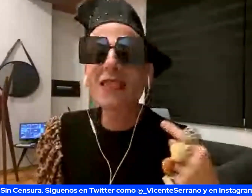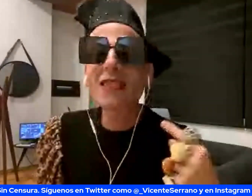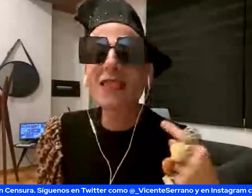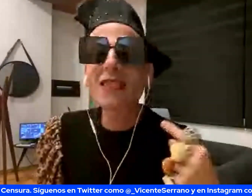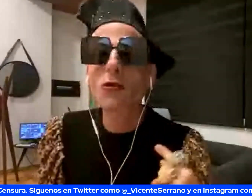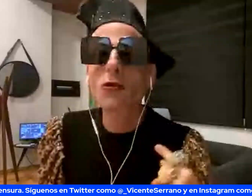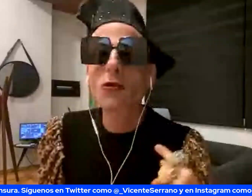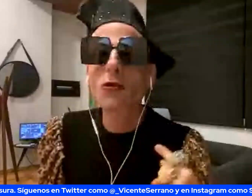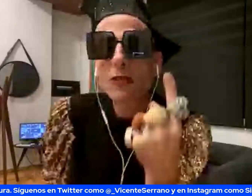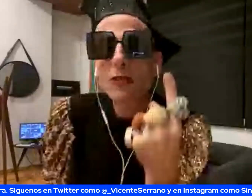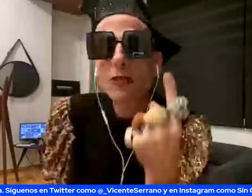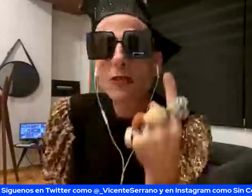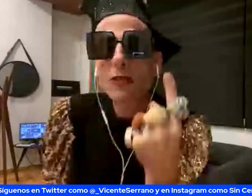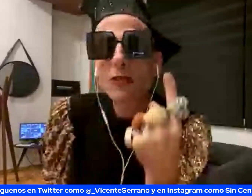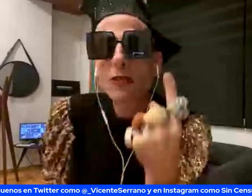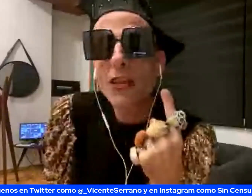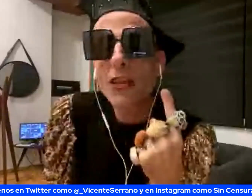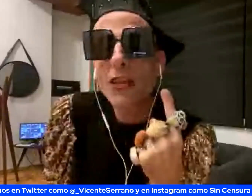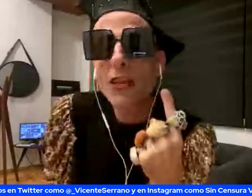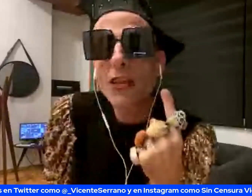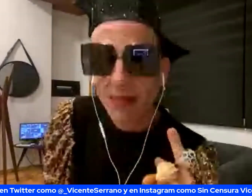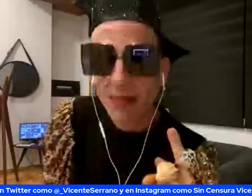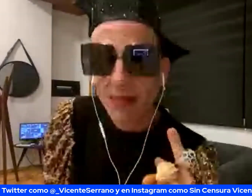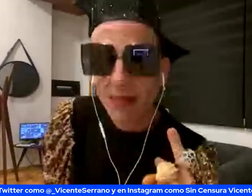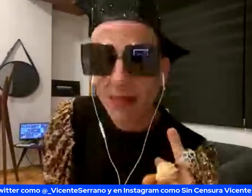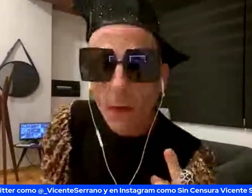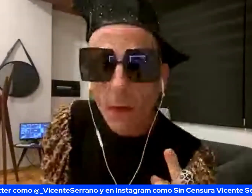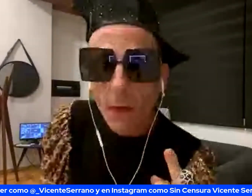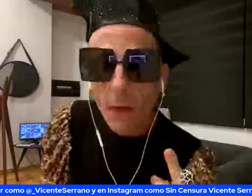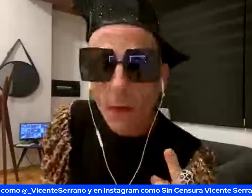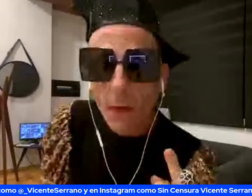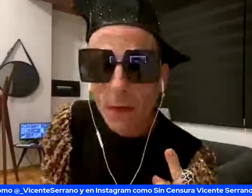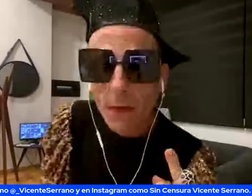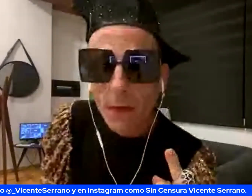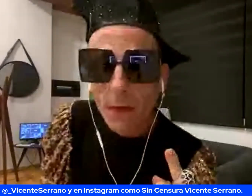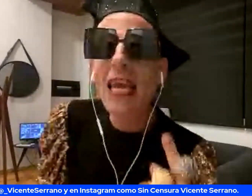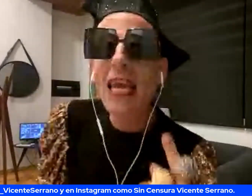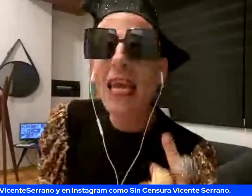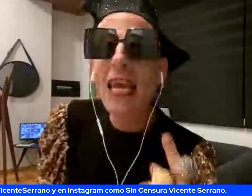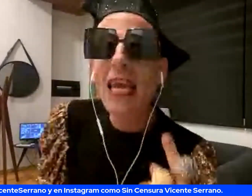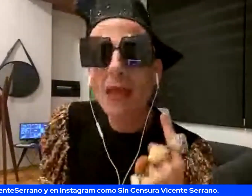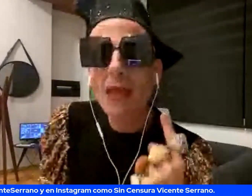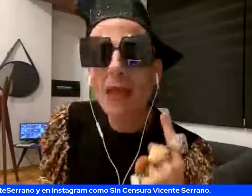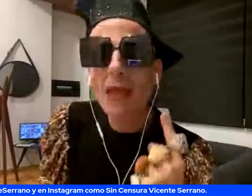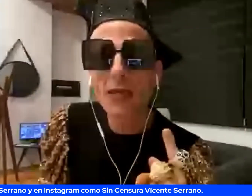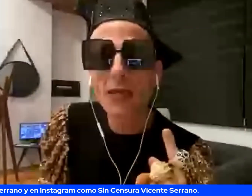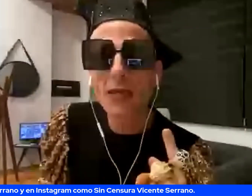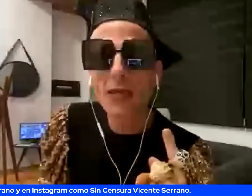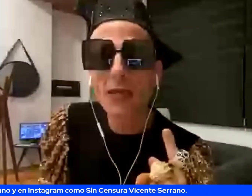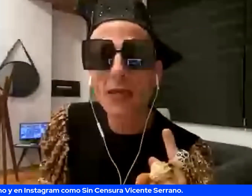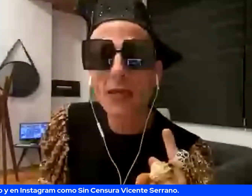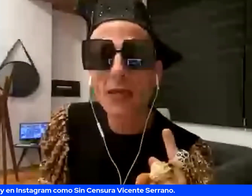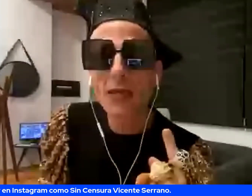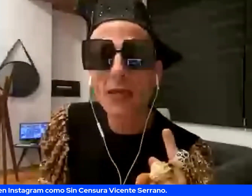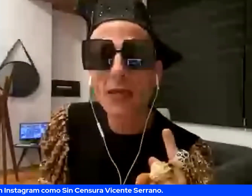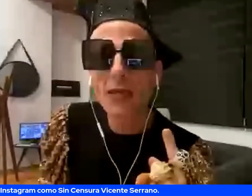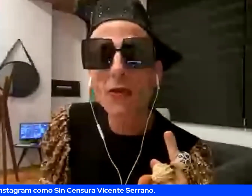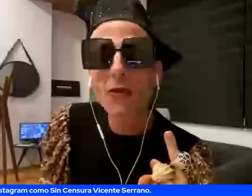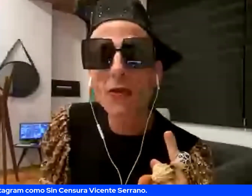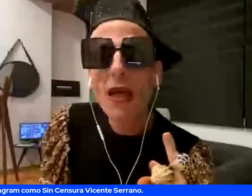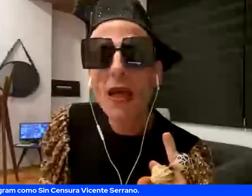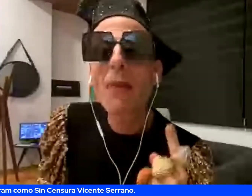distinto. Y aquí estamos nosotros, a los que no nos pagan ni un centavo y que realmente amamos a este país y amamos a